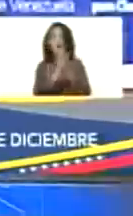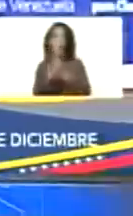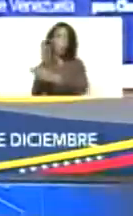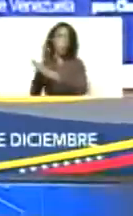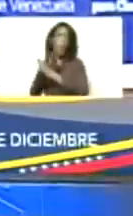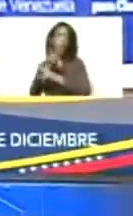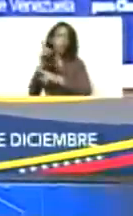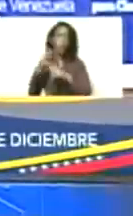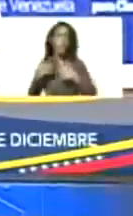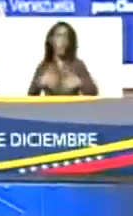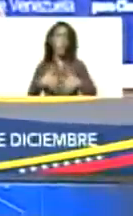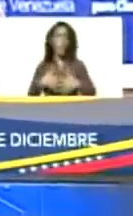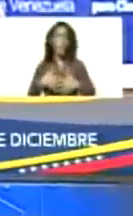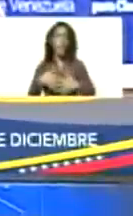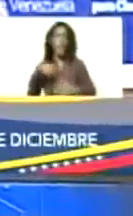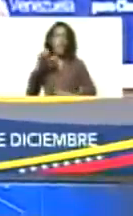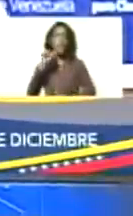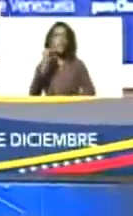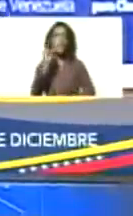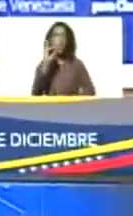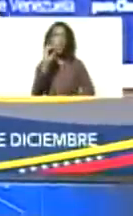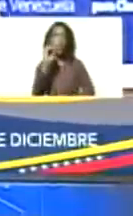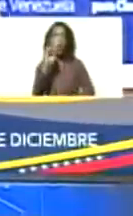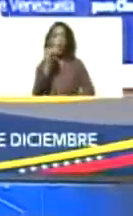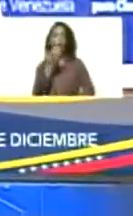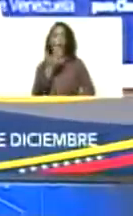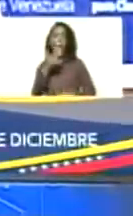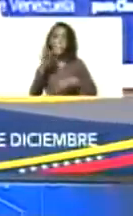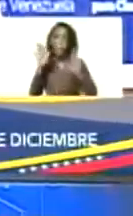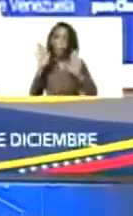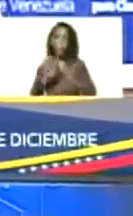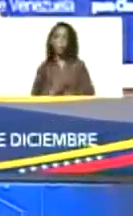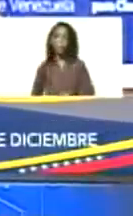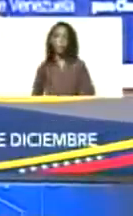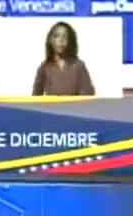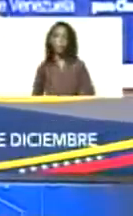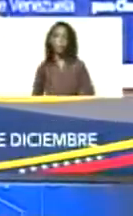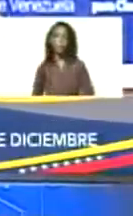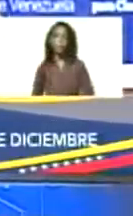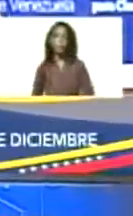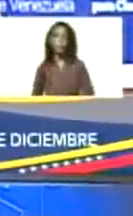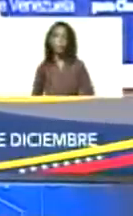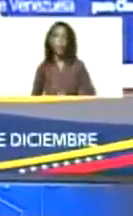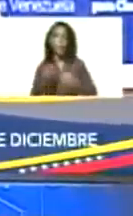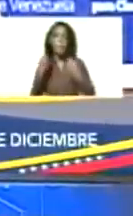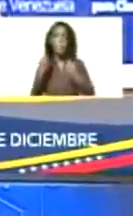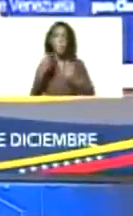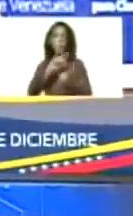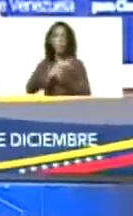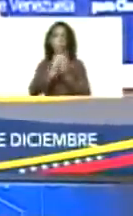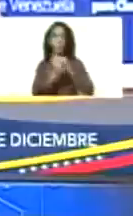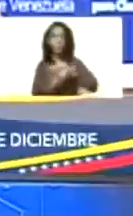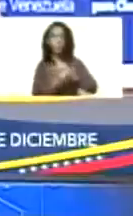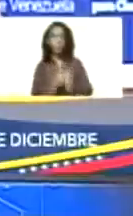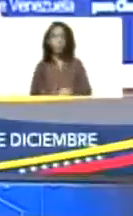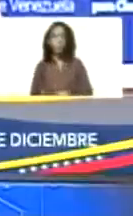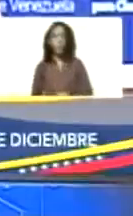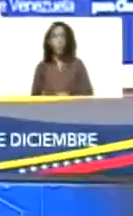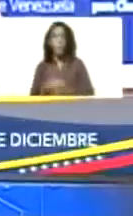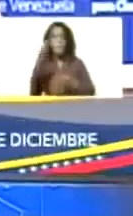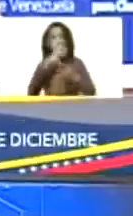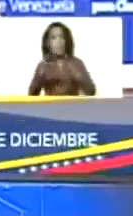sus empresas, en Sidor, por ejemplo, para sustituir